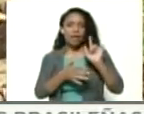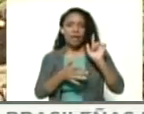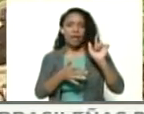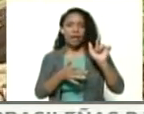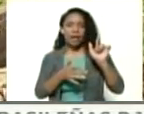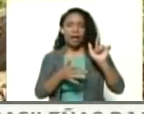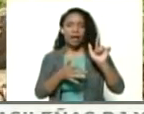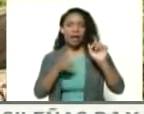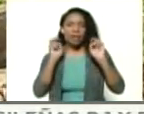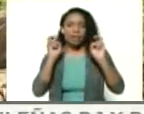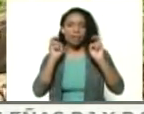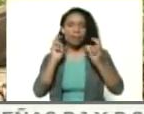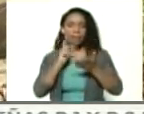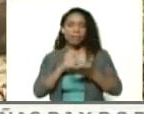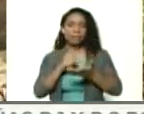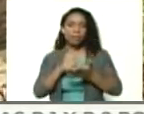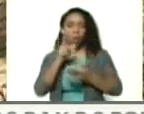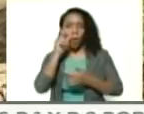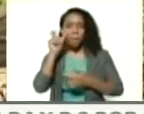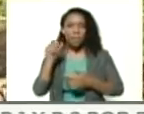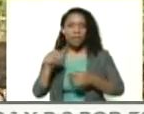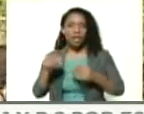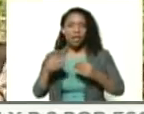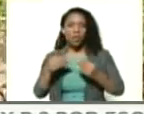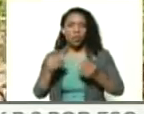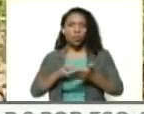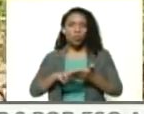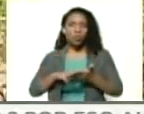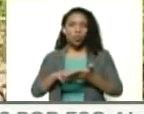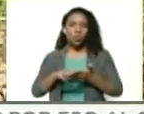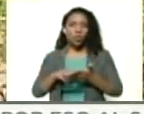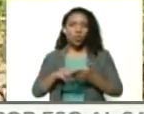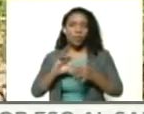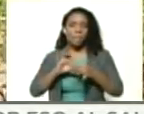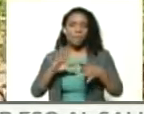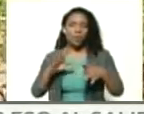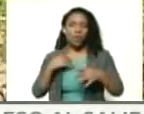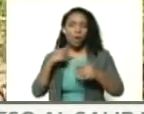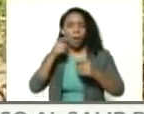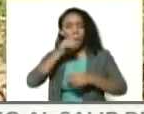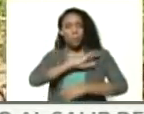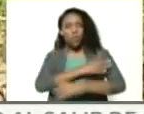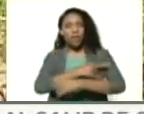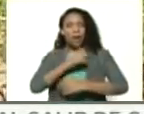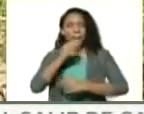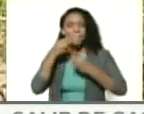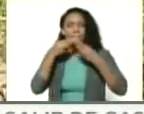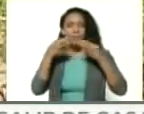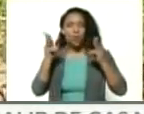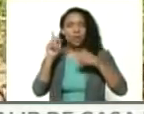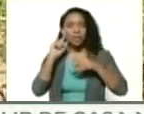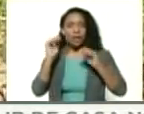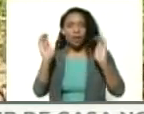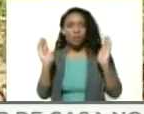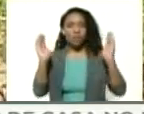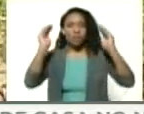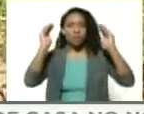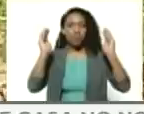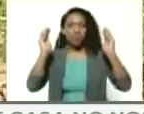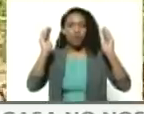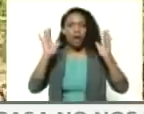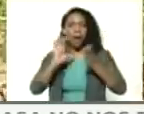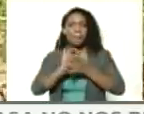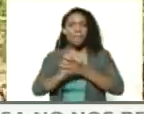el episodio protagonizado por Carmona de disolución de los poderes públicos. Entre unos amigos, por cierto, me permito un paréntesis, presidente, decíamos que